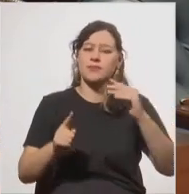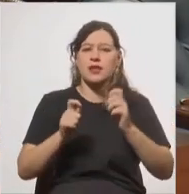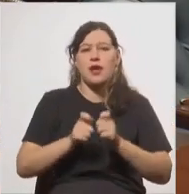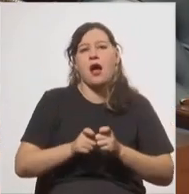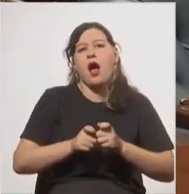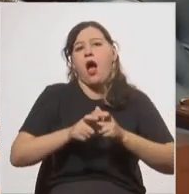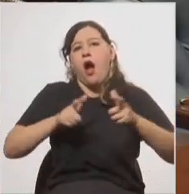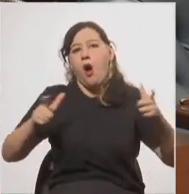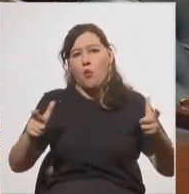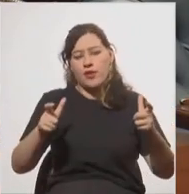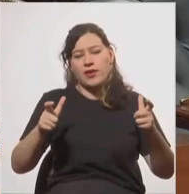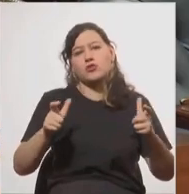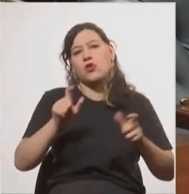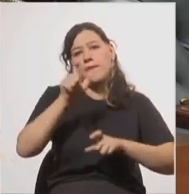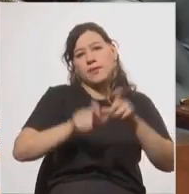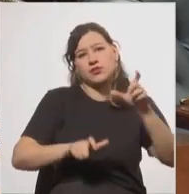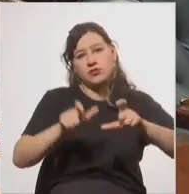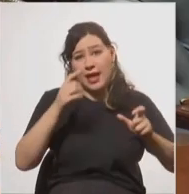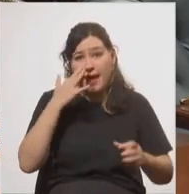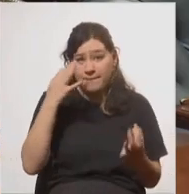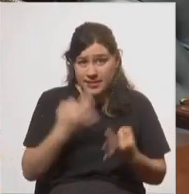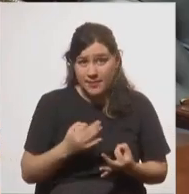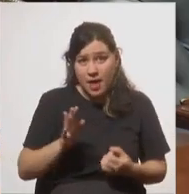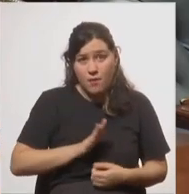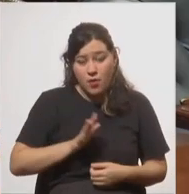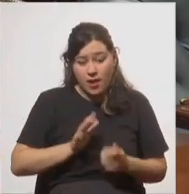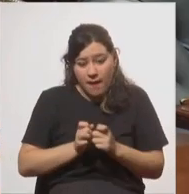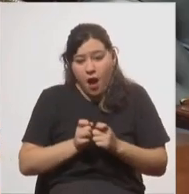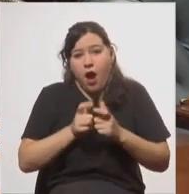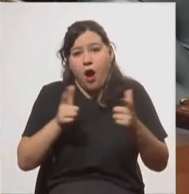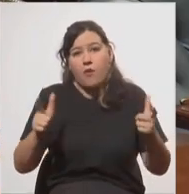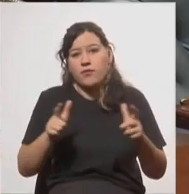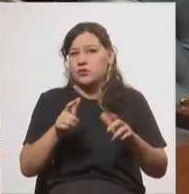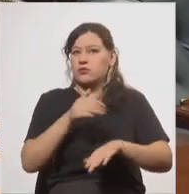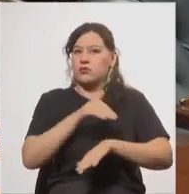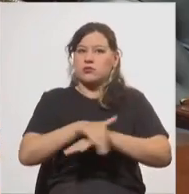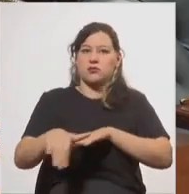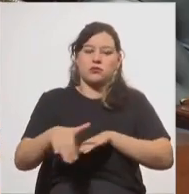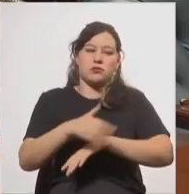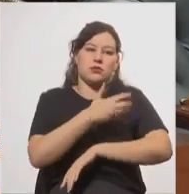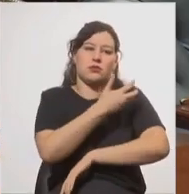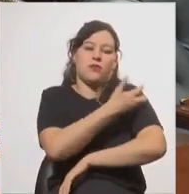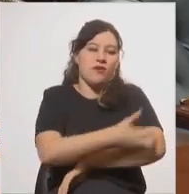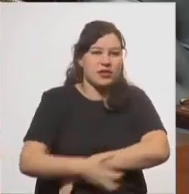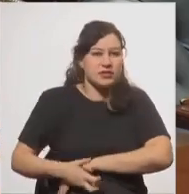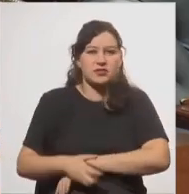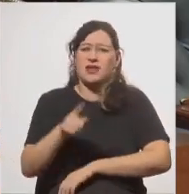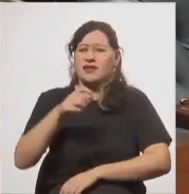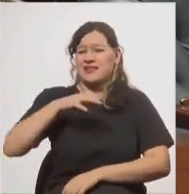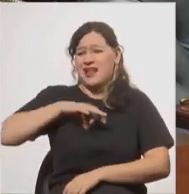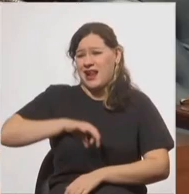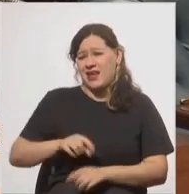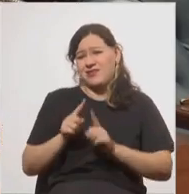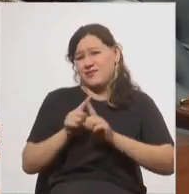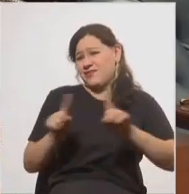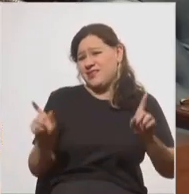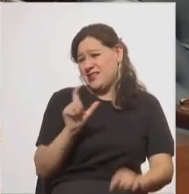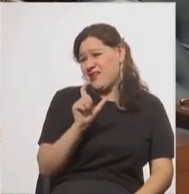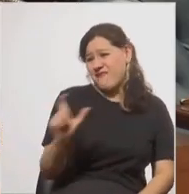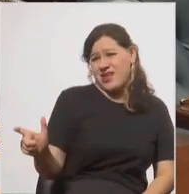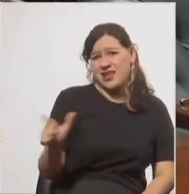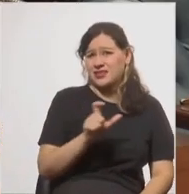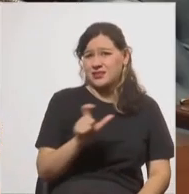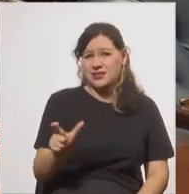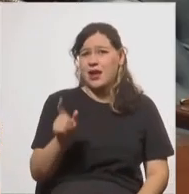aumento del número de personas, en particular de mujeres que viven en la pobreza, la diferencia en los salarios. Son las mujeres las